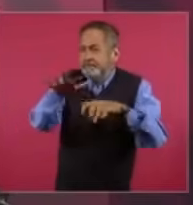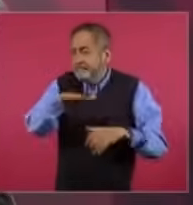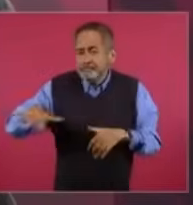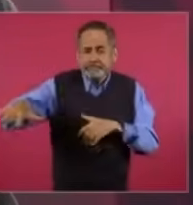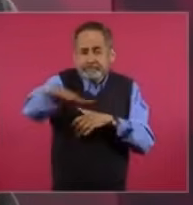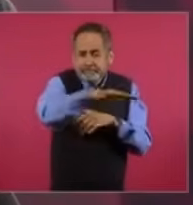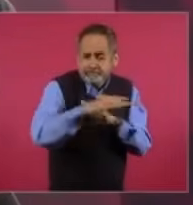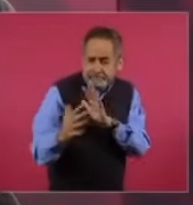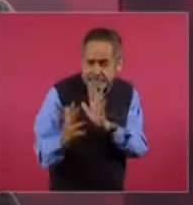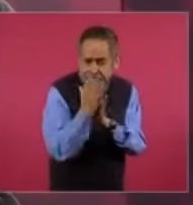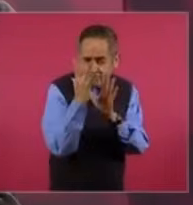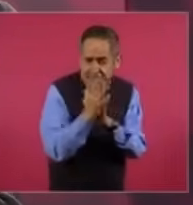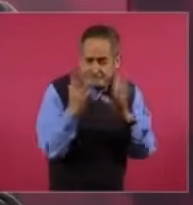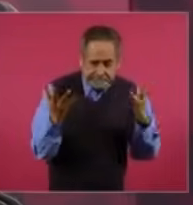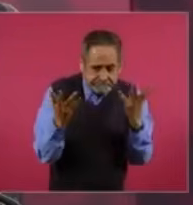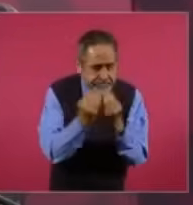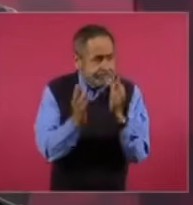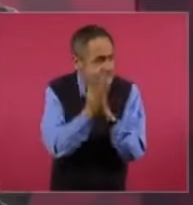pueblo.